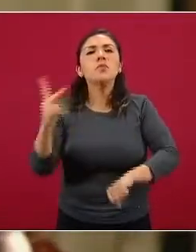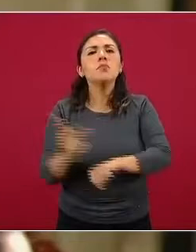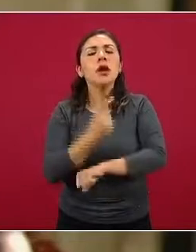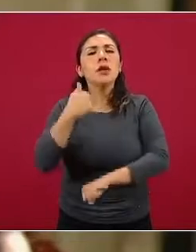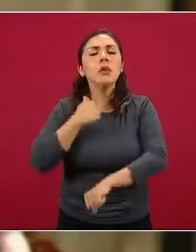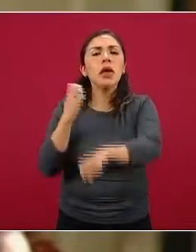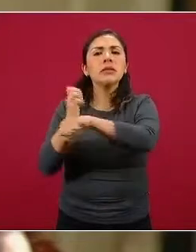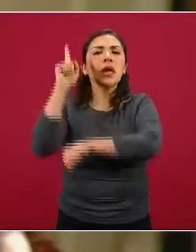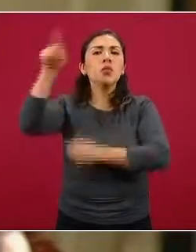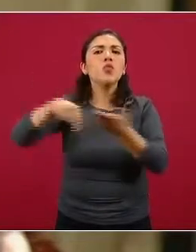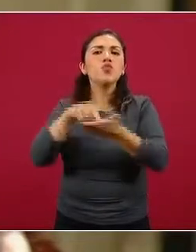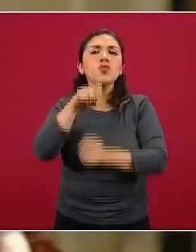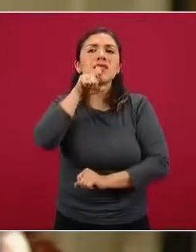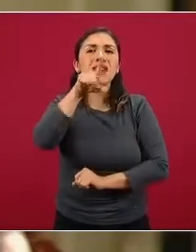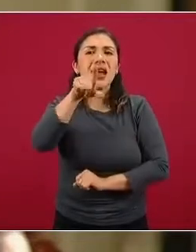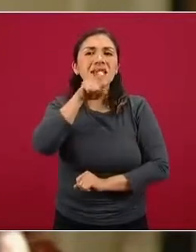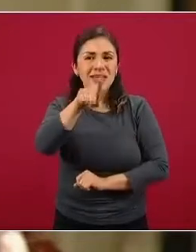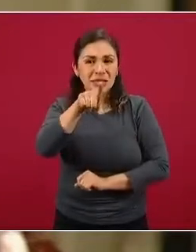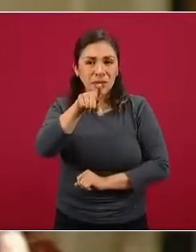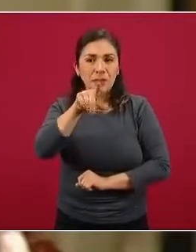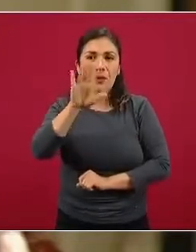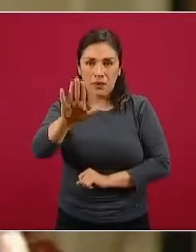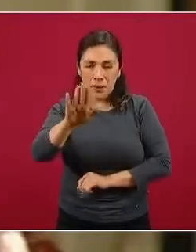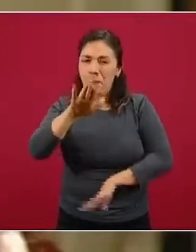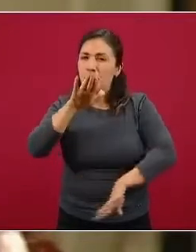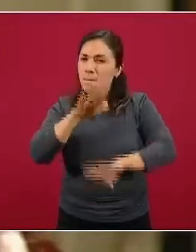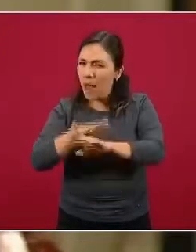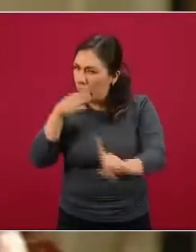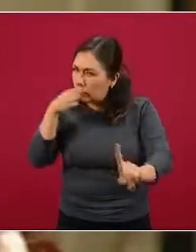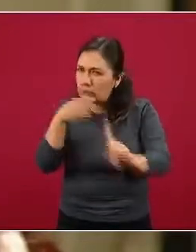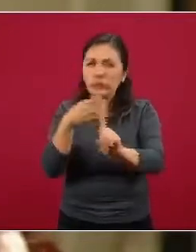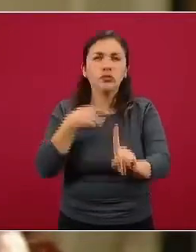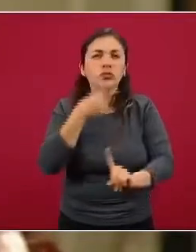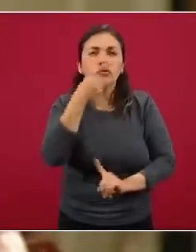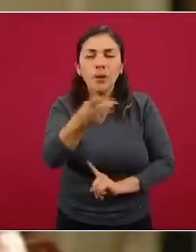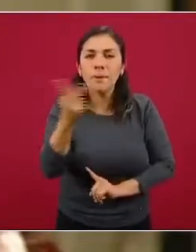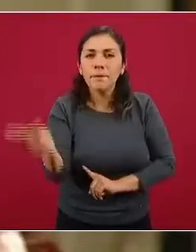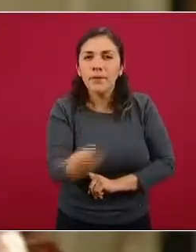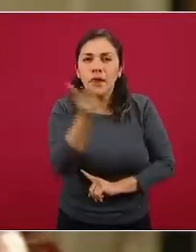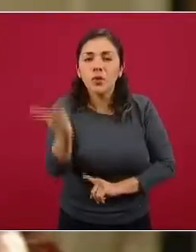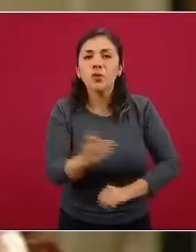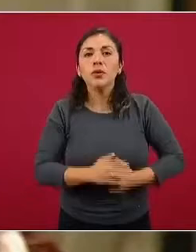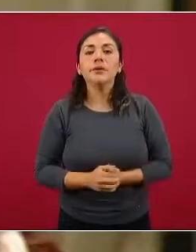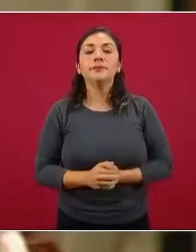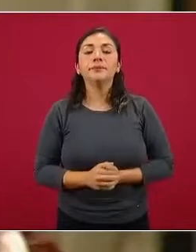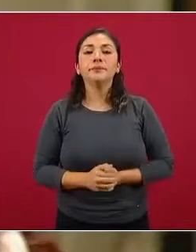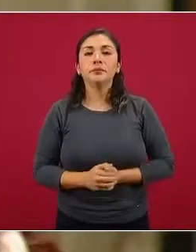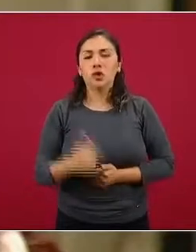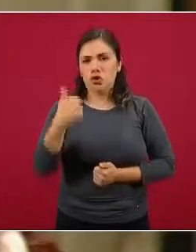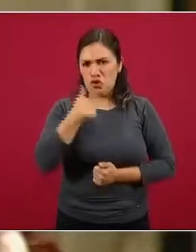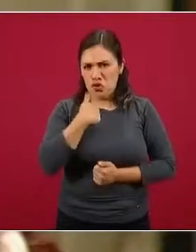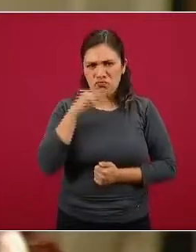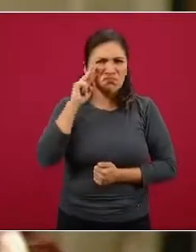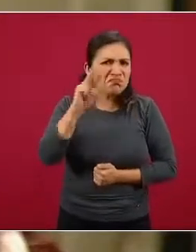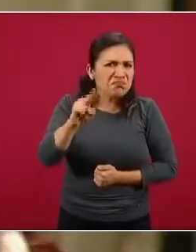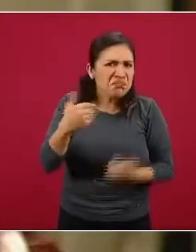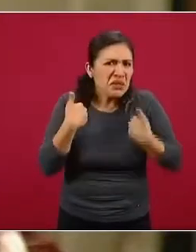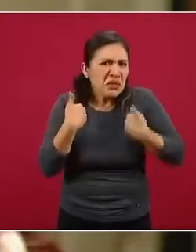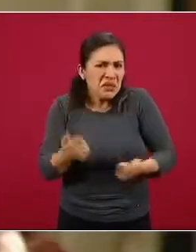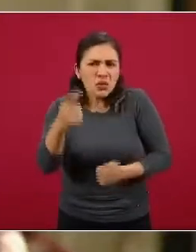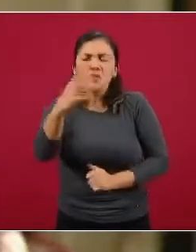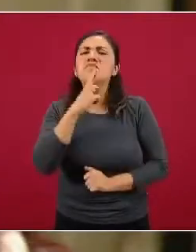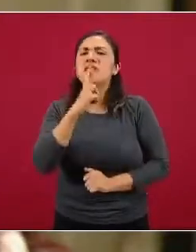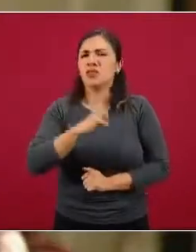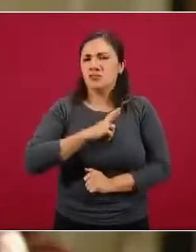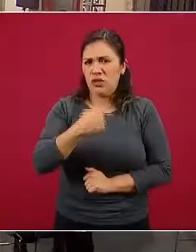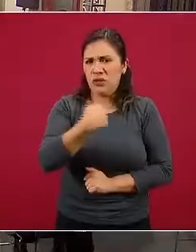estado, Jalisco, se lo voy a hacer más así como directo. Lo que yo entendí referente a su